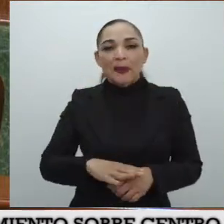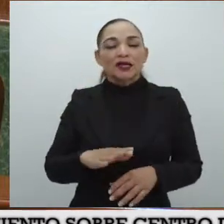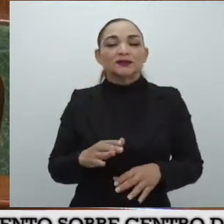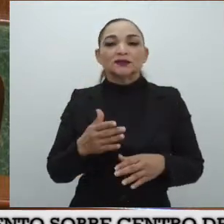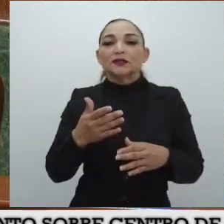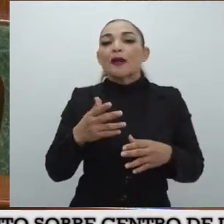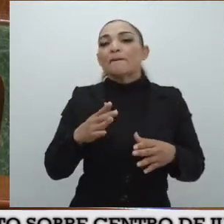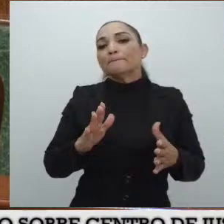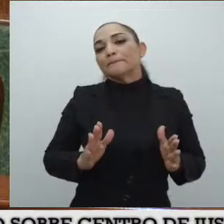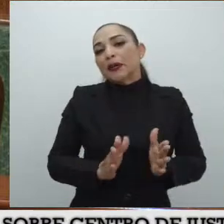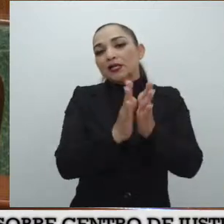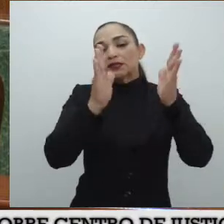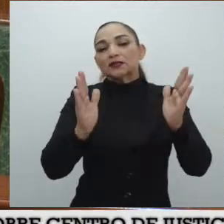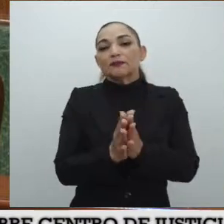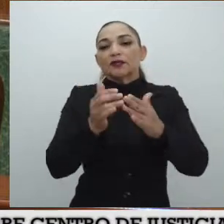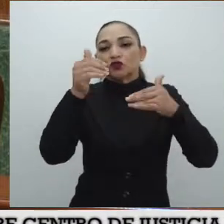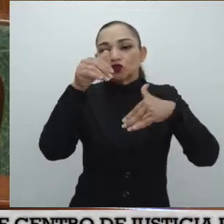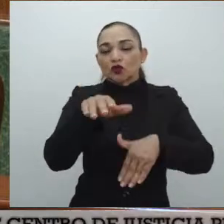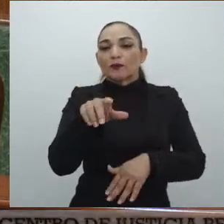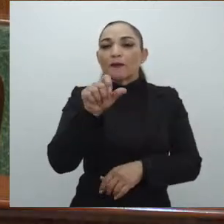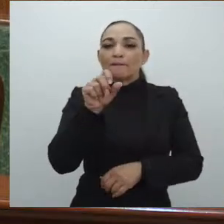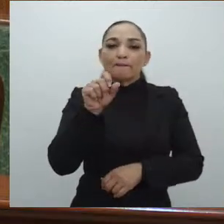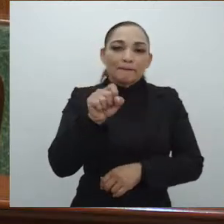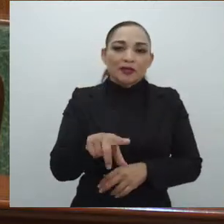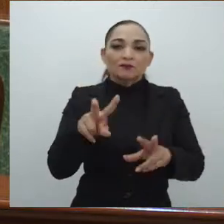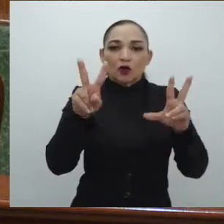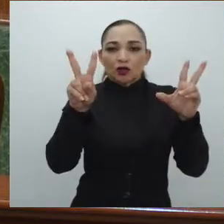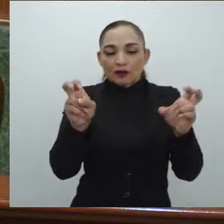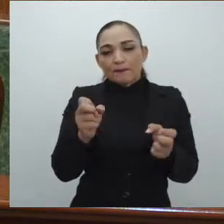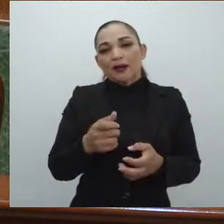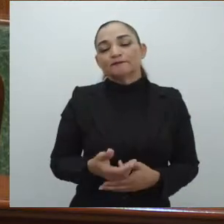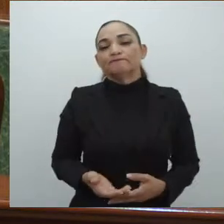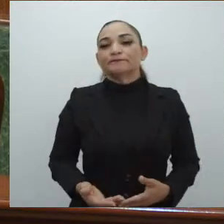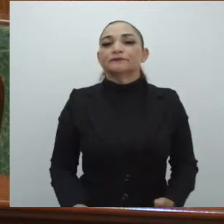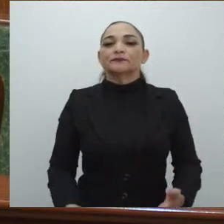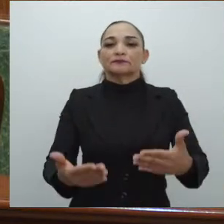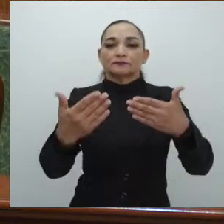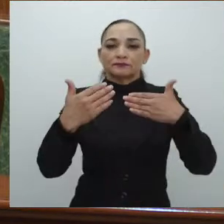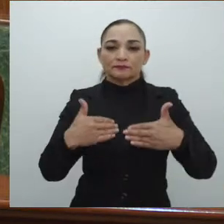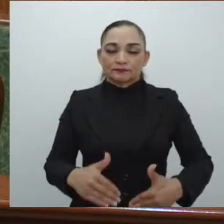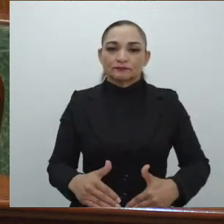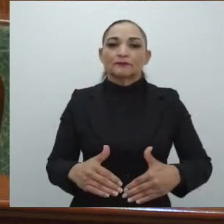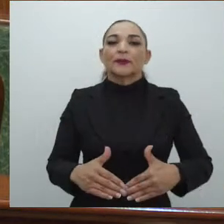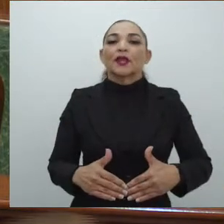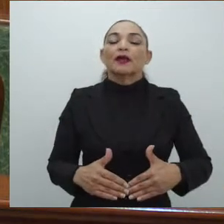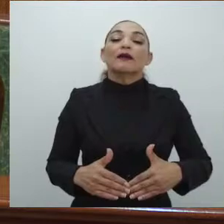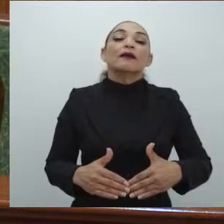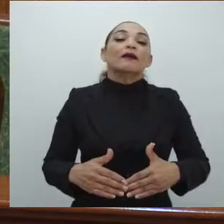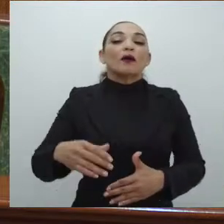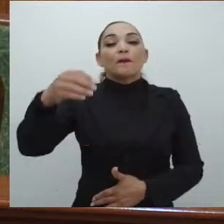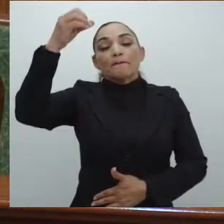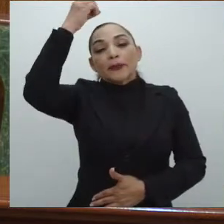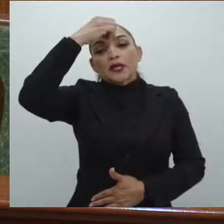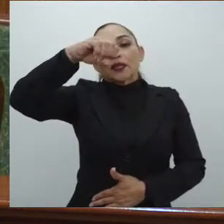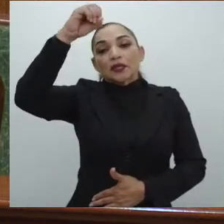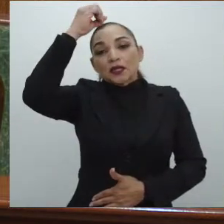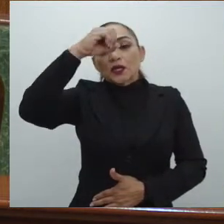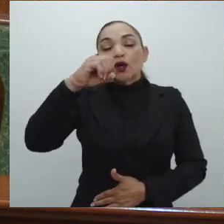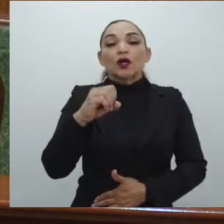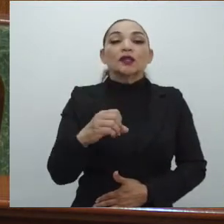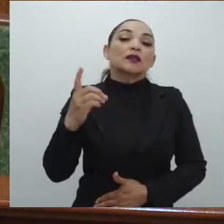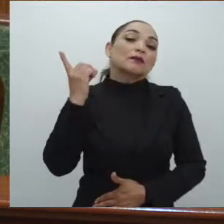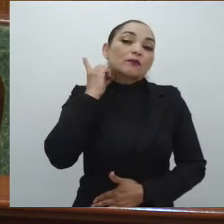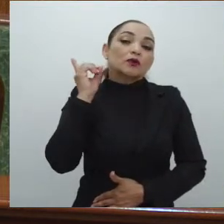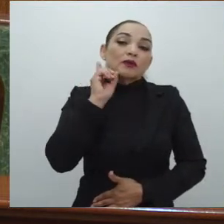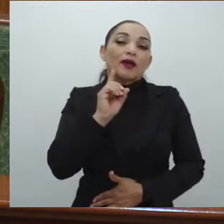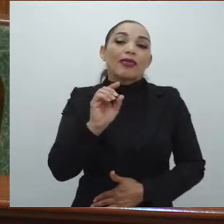tema, continuamos con el posicionamiento de la diputada Daisy Judith Ayala Valenzuela sobre